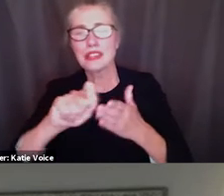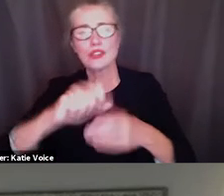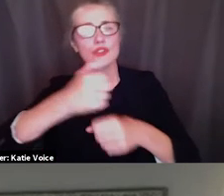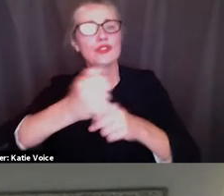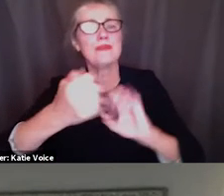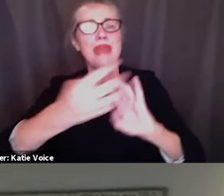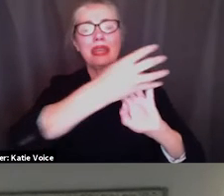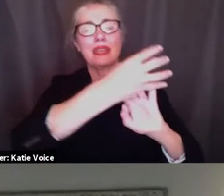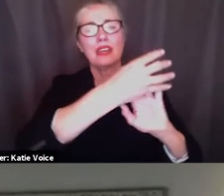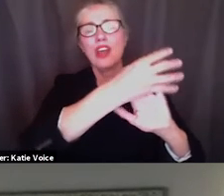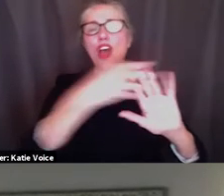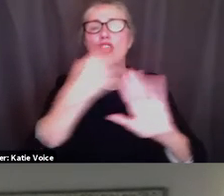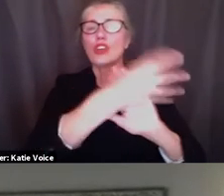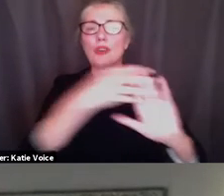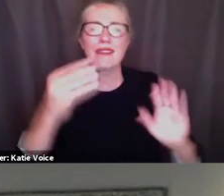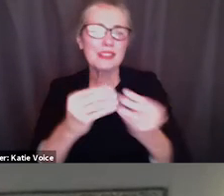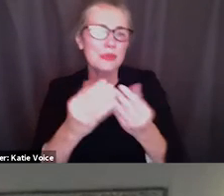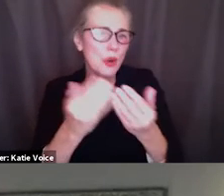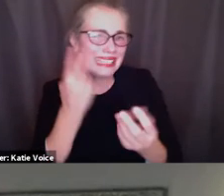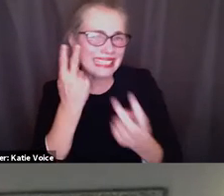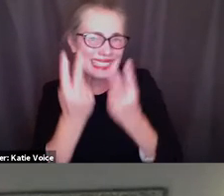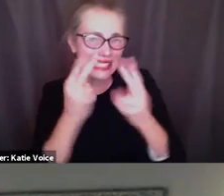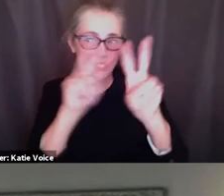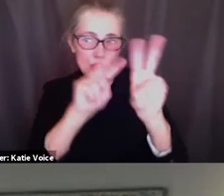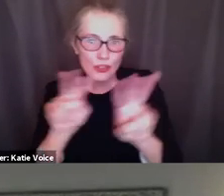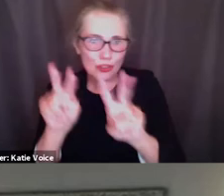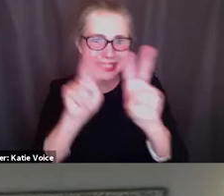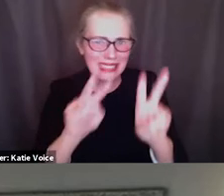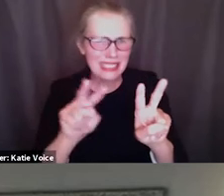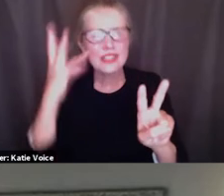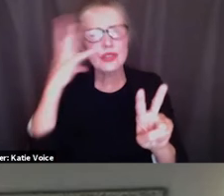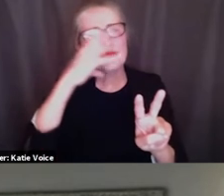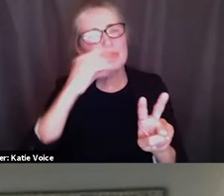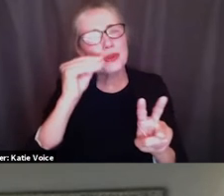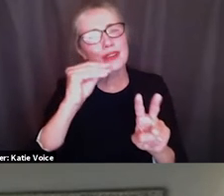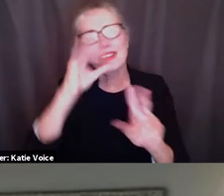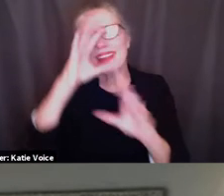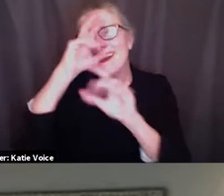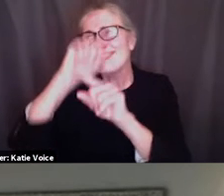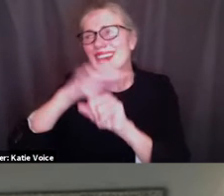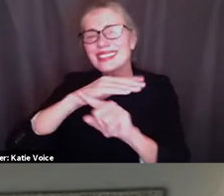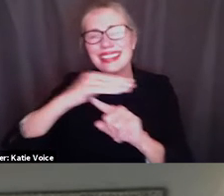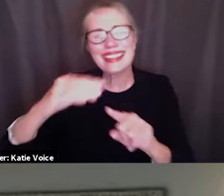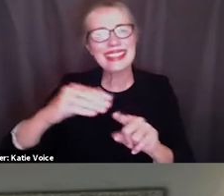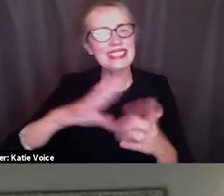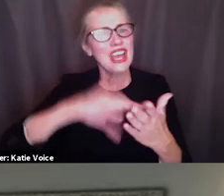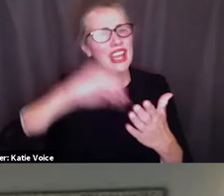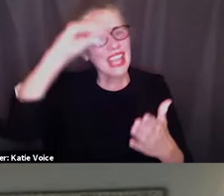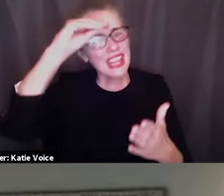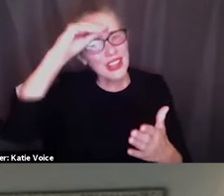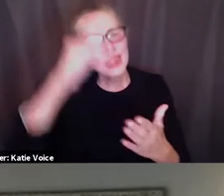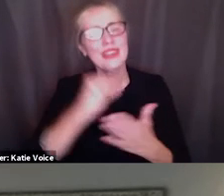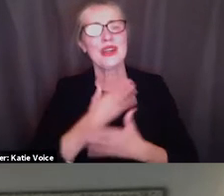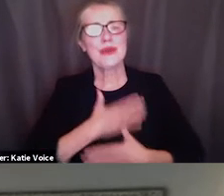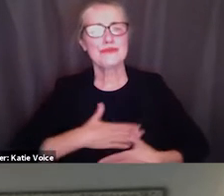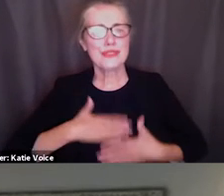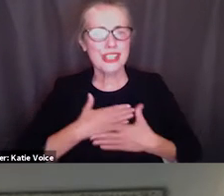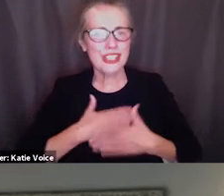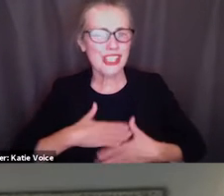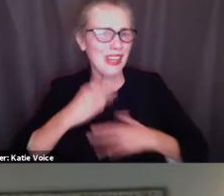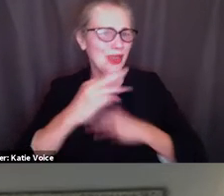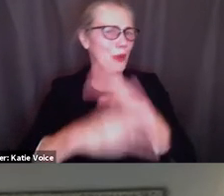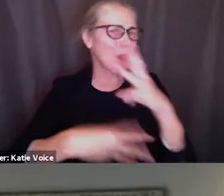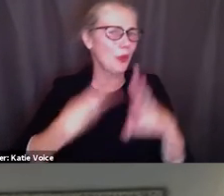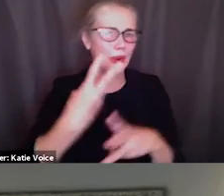colores para que las gráficas sean más fáciles de leer. Hay tantas cosas maravillosas que aprender en un mundo natural,